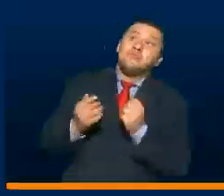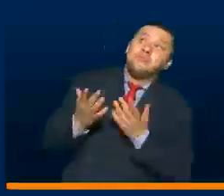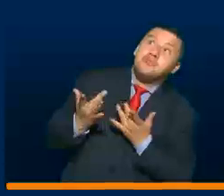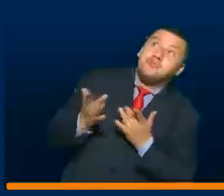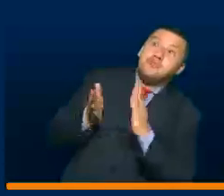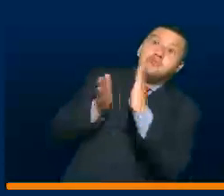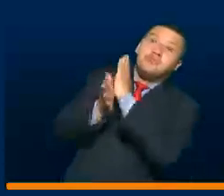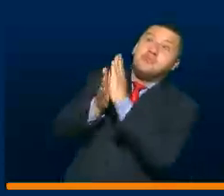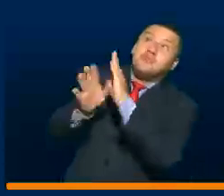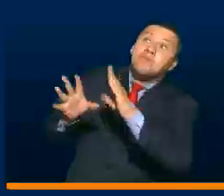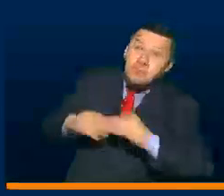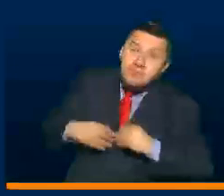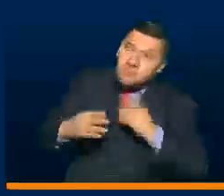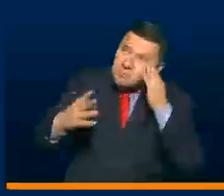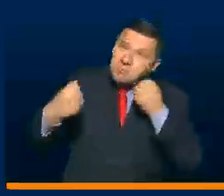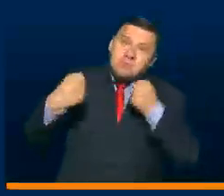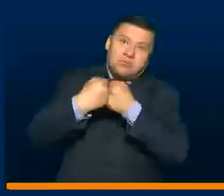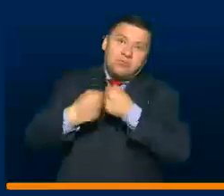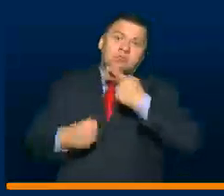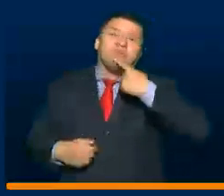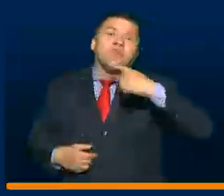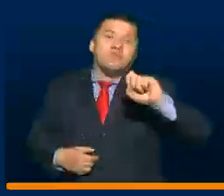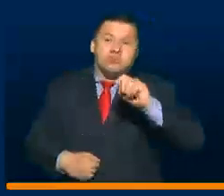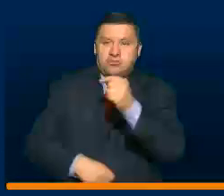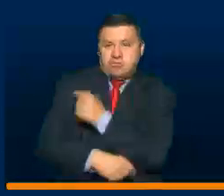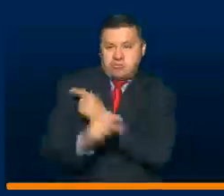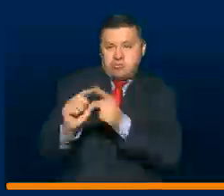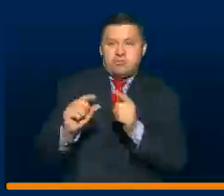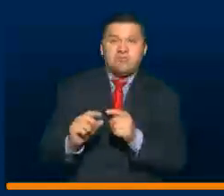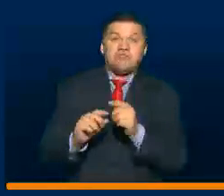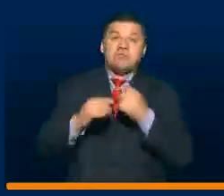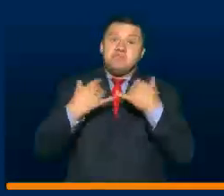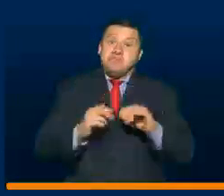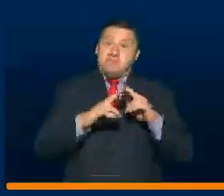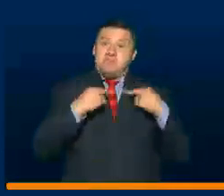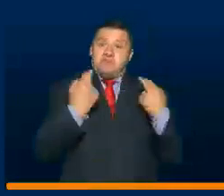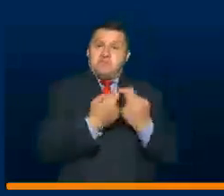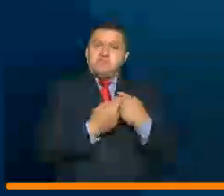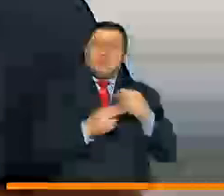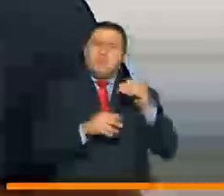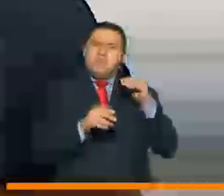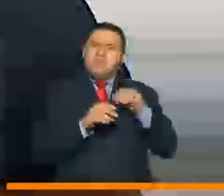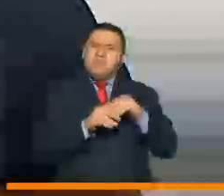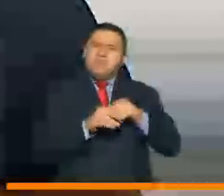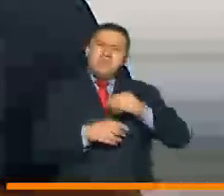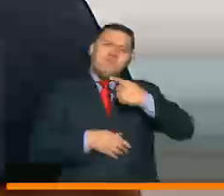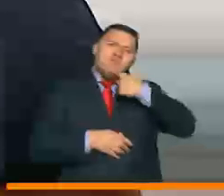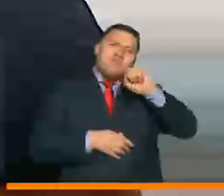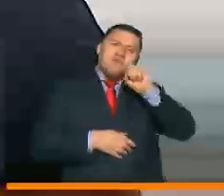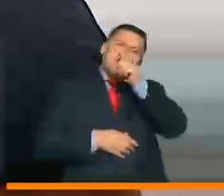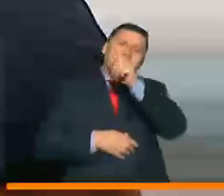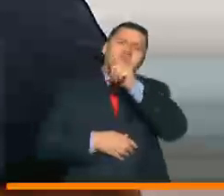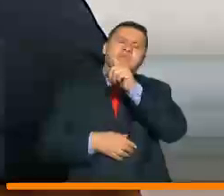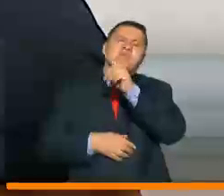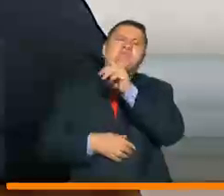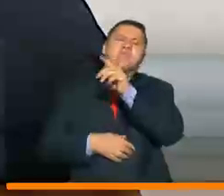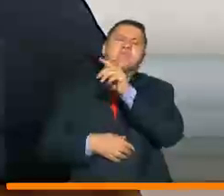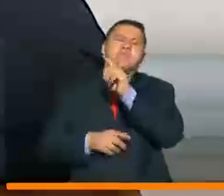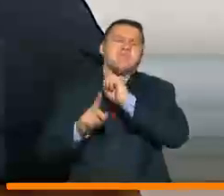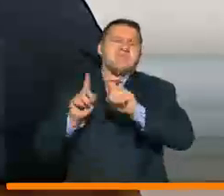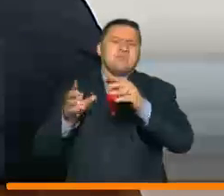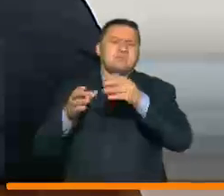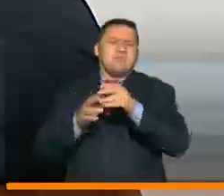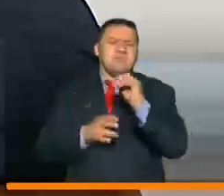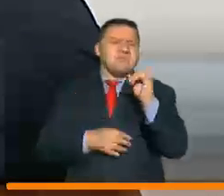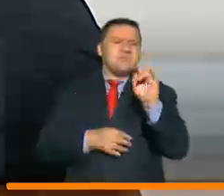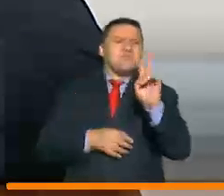de esta información. También, importante, se va a cabo una reunión del Fondo de Inversión Ruso con